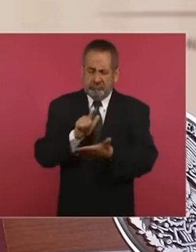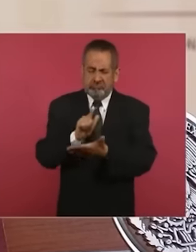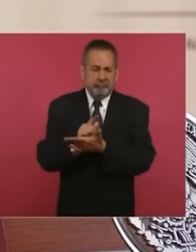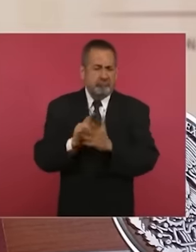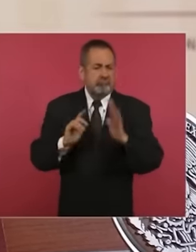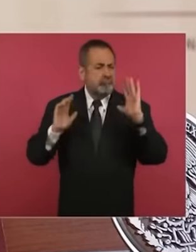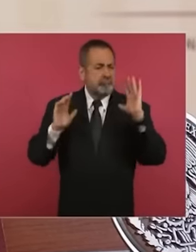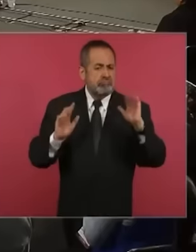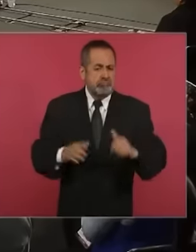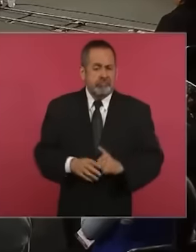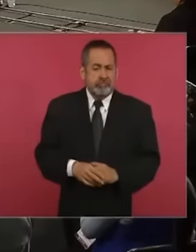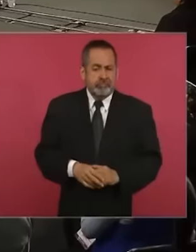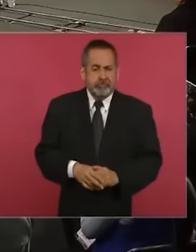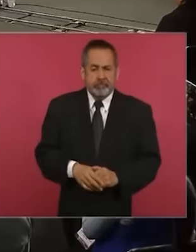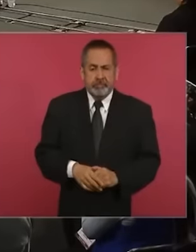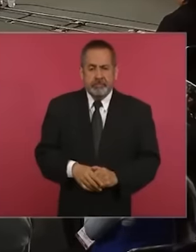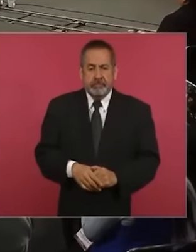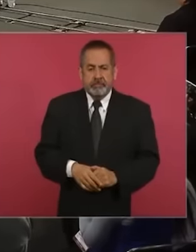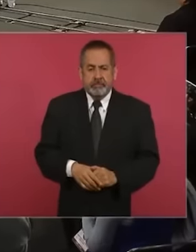sí, es